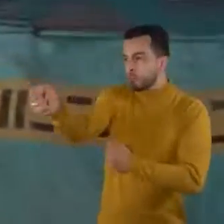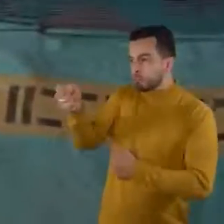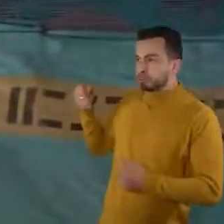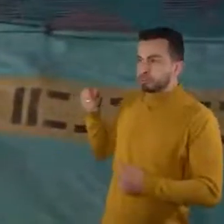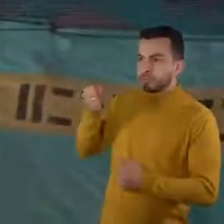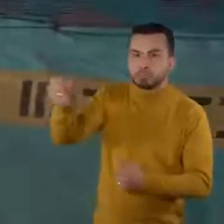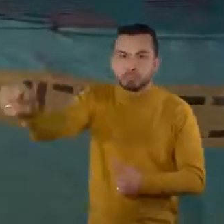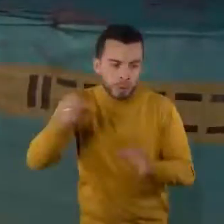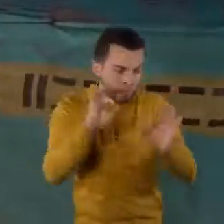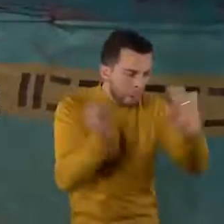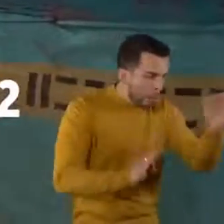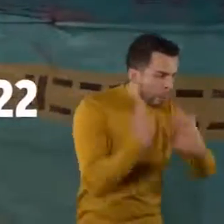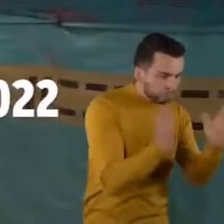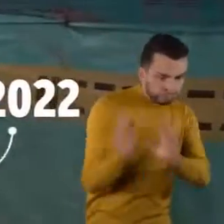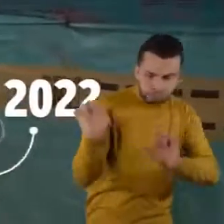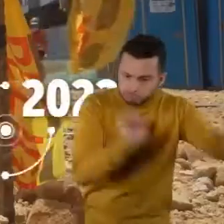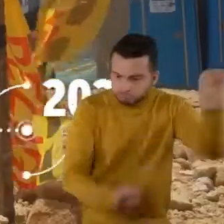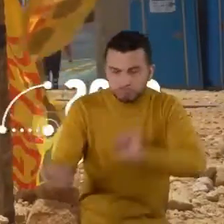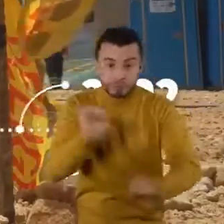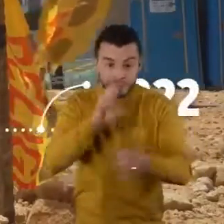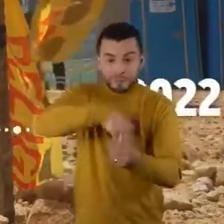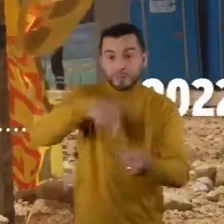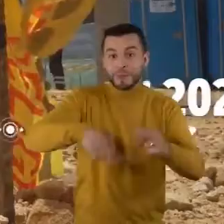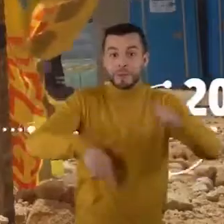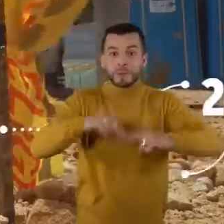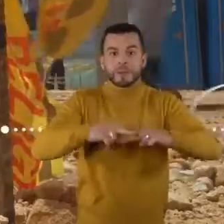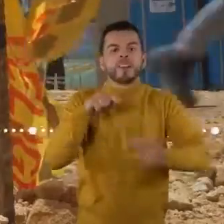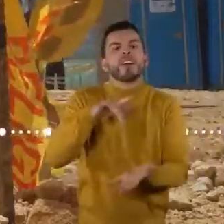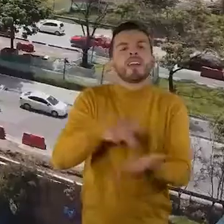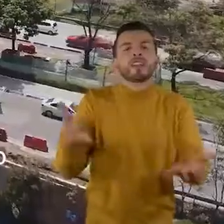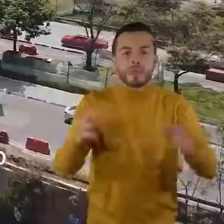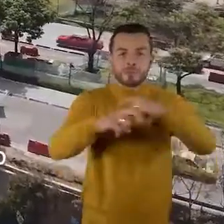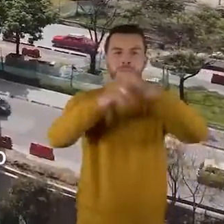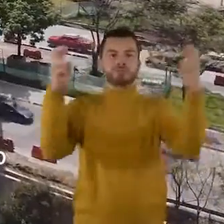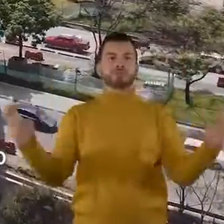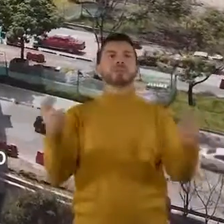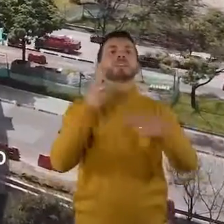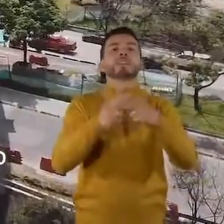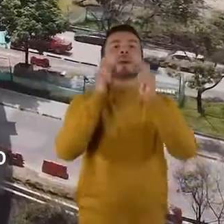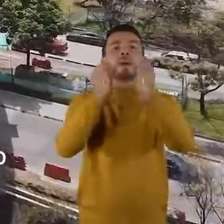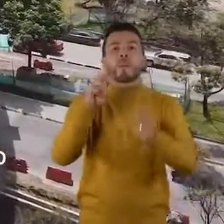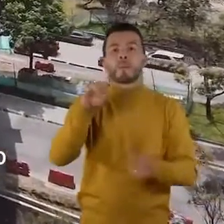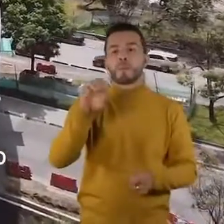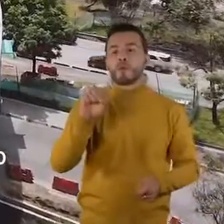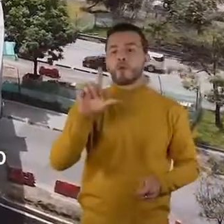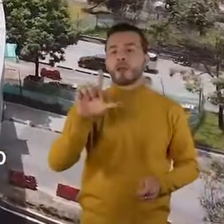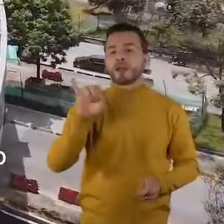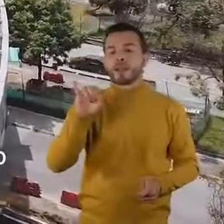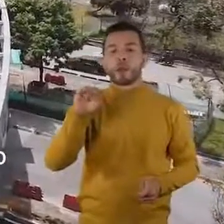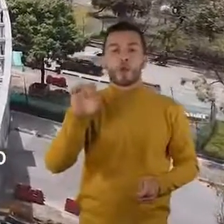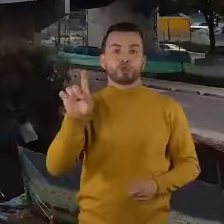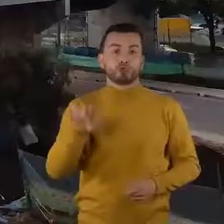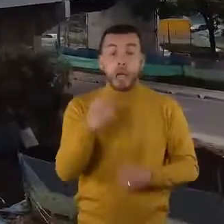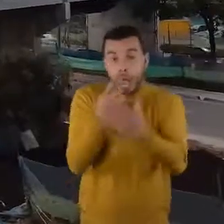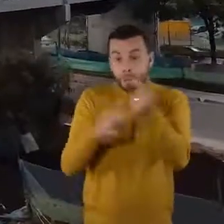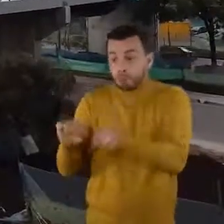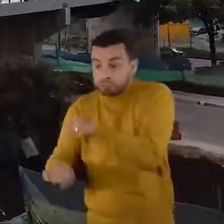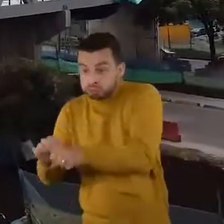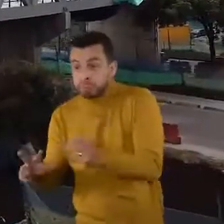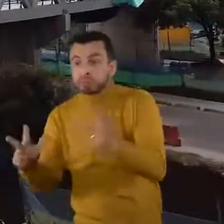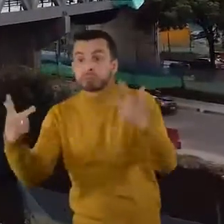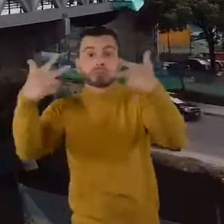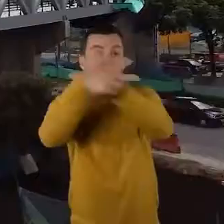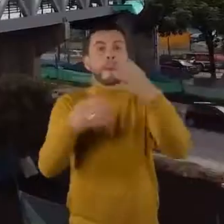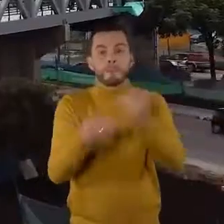mis labores son mantener los cerramientos ordeña aseo de la obra nos encontramos ubicado acá en el ciclo puente canal molino en un